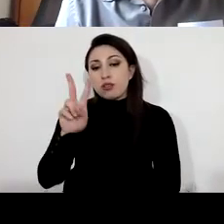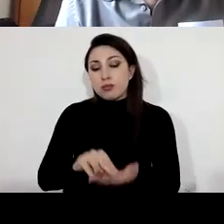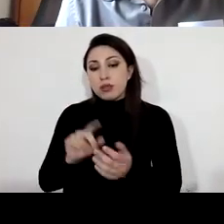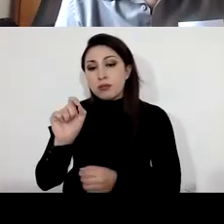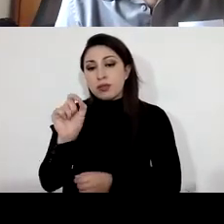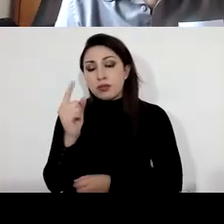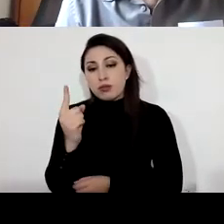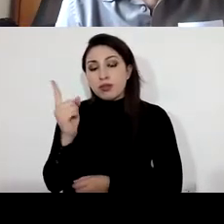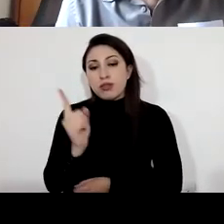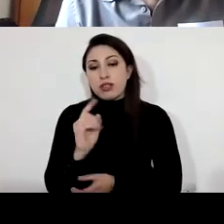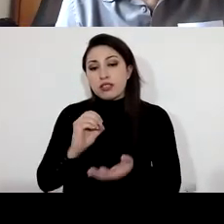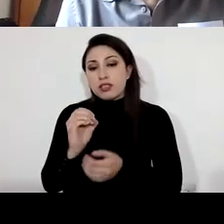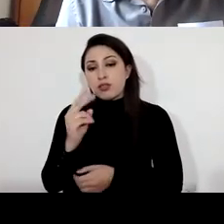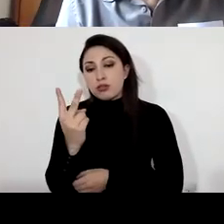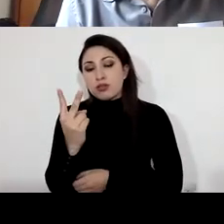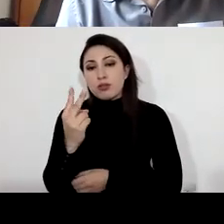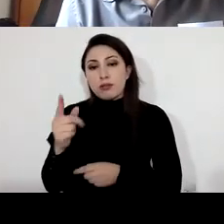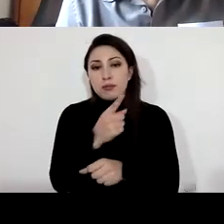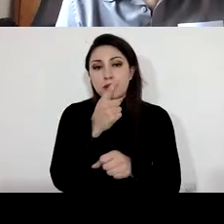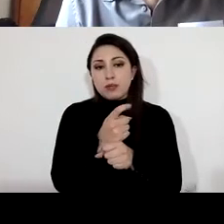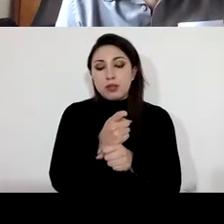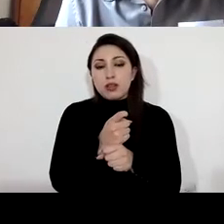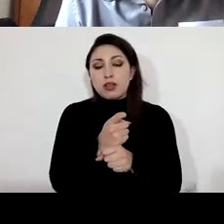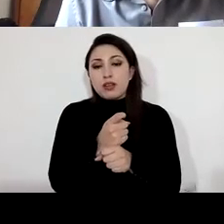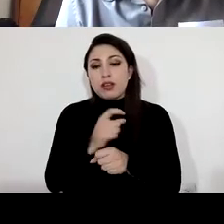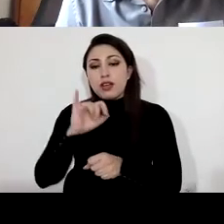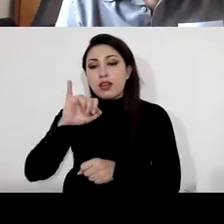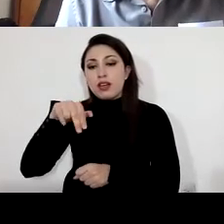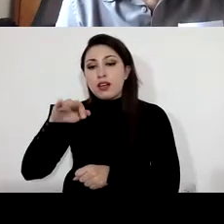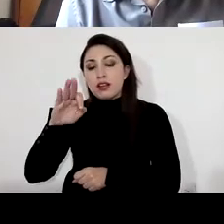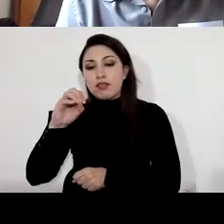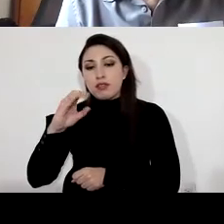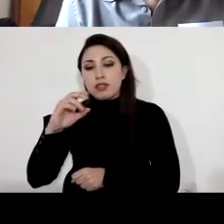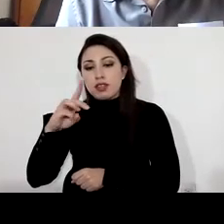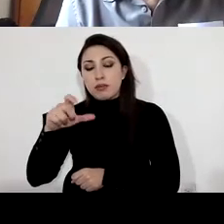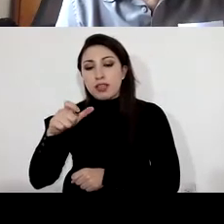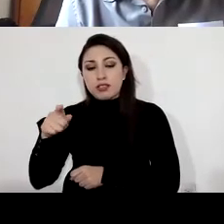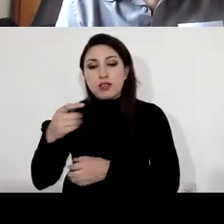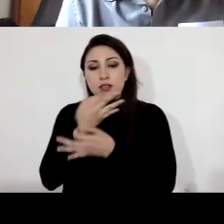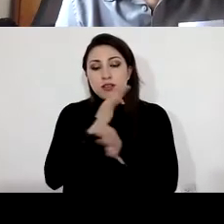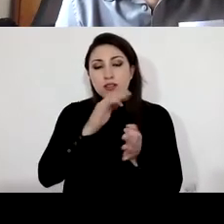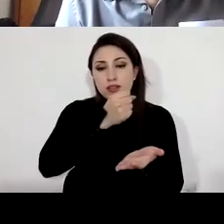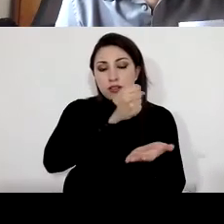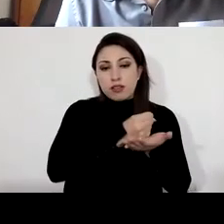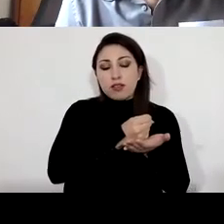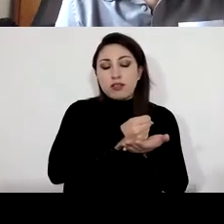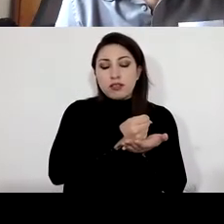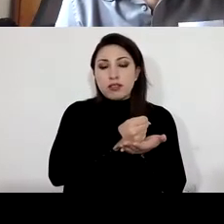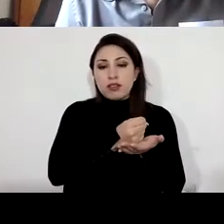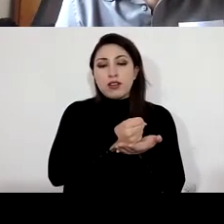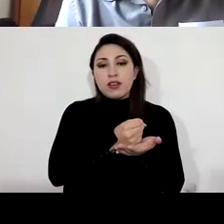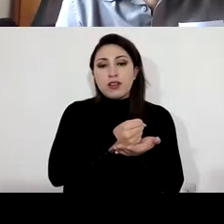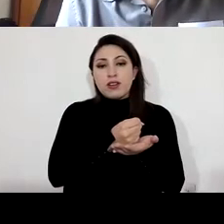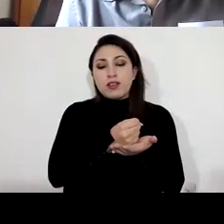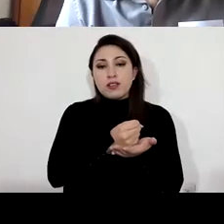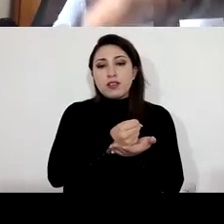CT/SE-30/04-2021/02. Primero, en cumplimiento al ordenado por el Pleno del Instituto Nacional de Transparencia, Acceso a la Información y Protección de Datos Personales, en